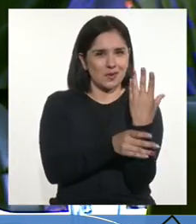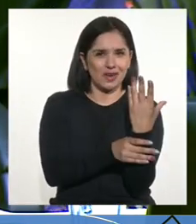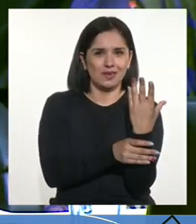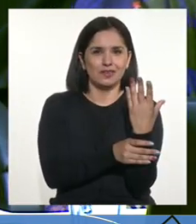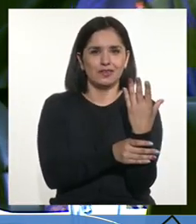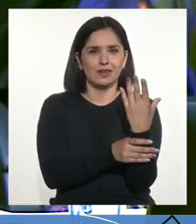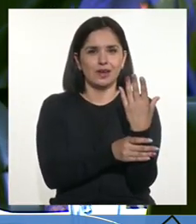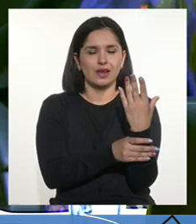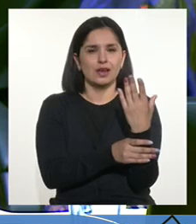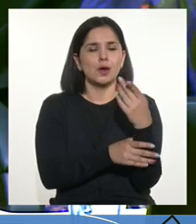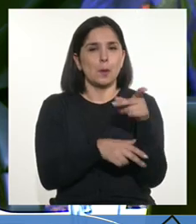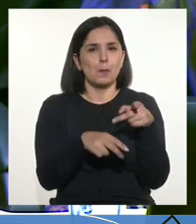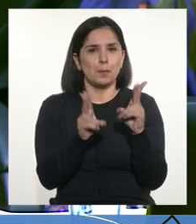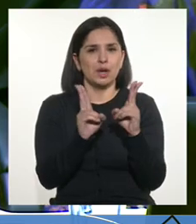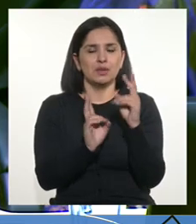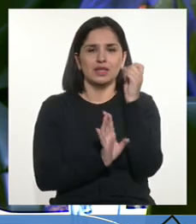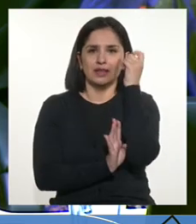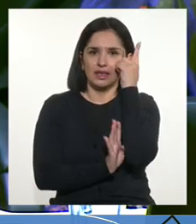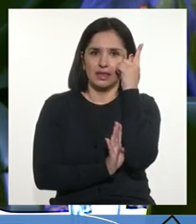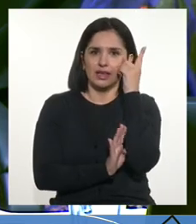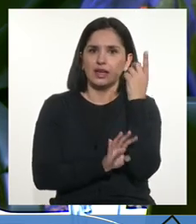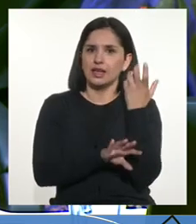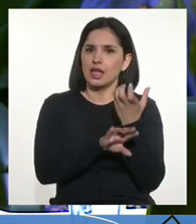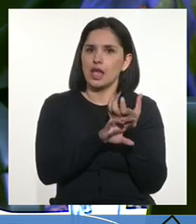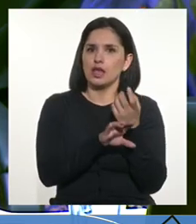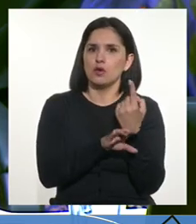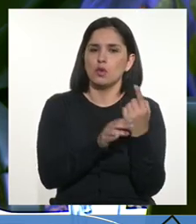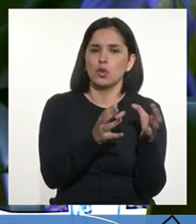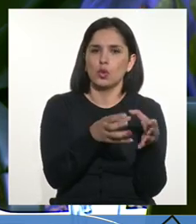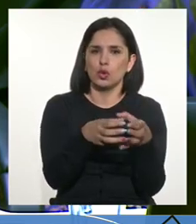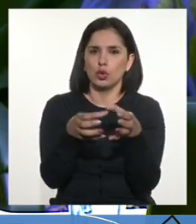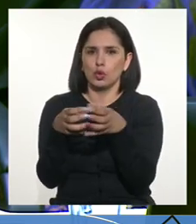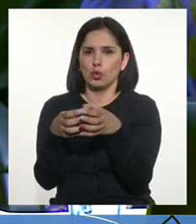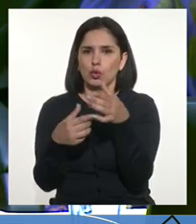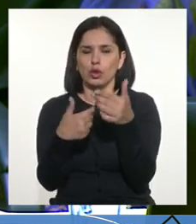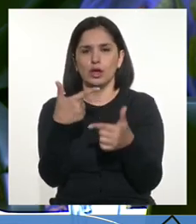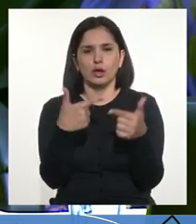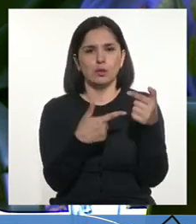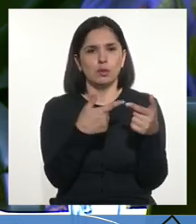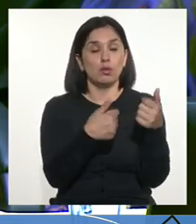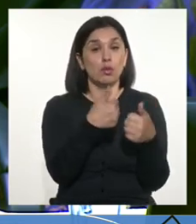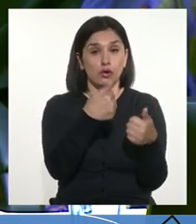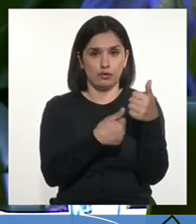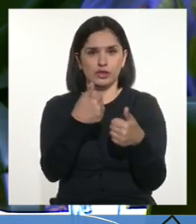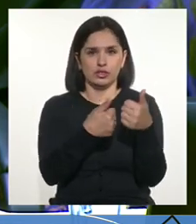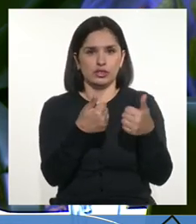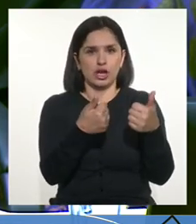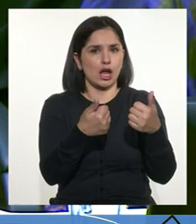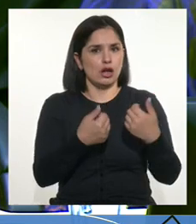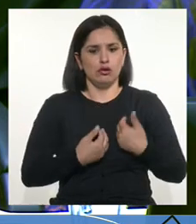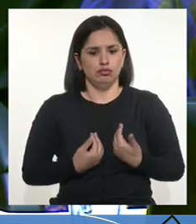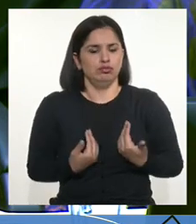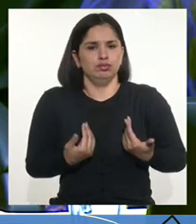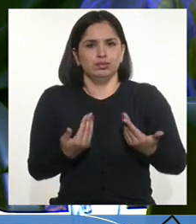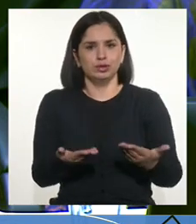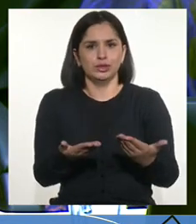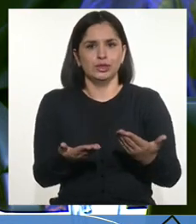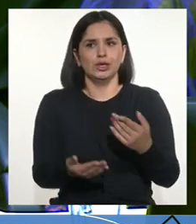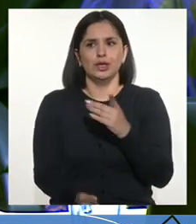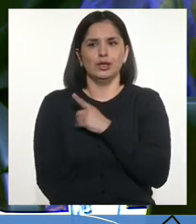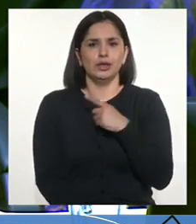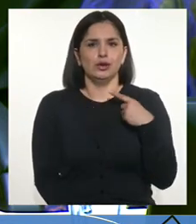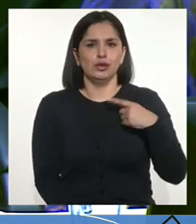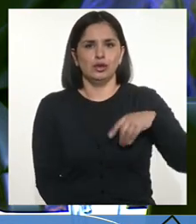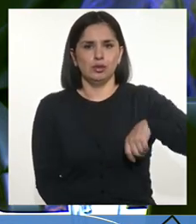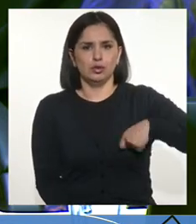nos permite entender que hay un grupo de profesionales que está a disposición de los parlamentarios